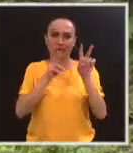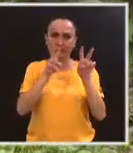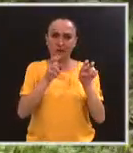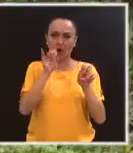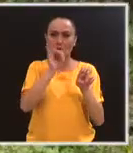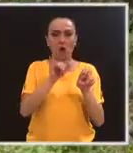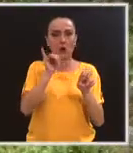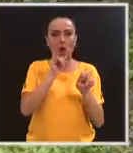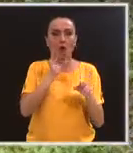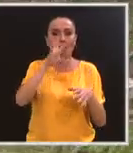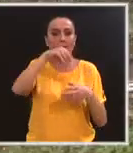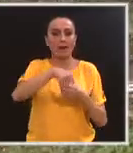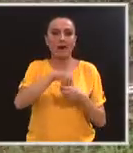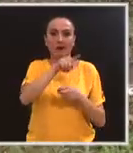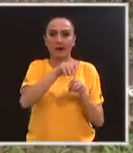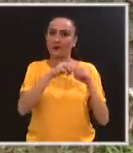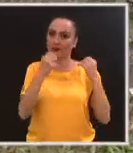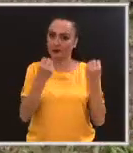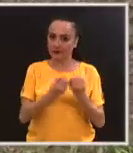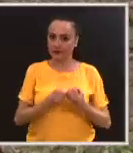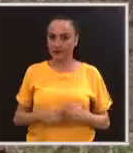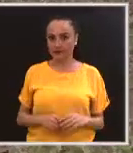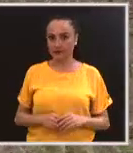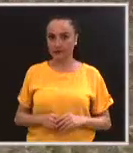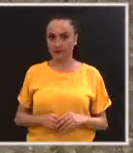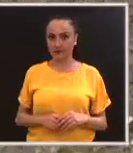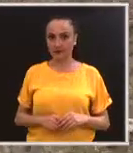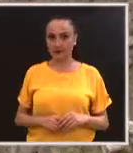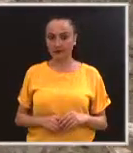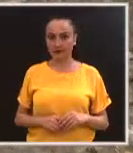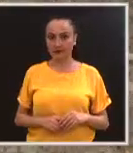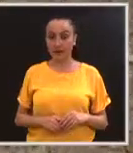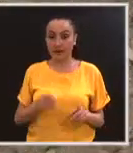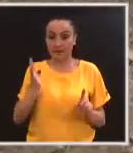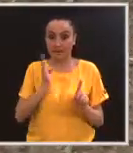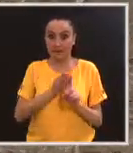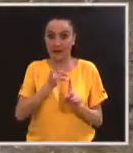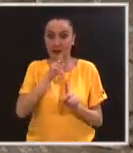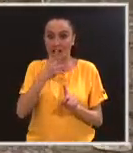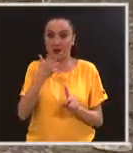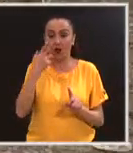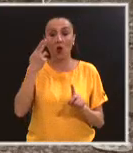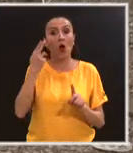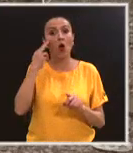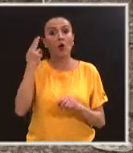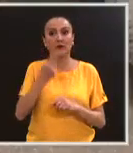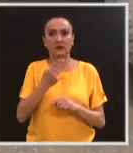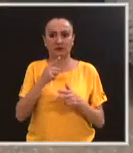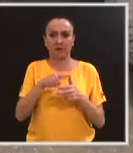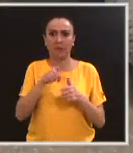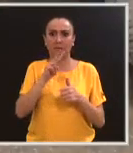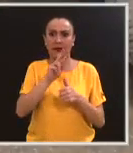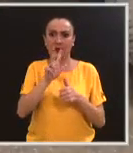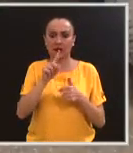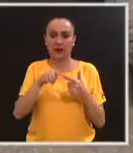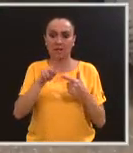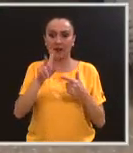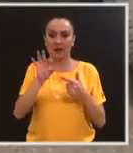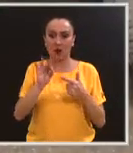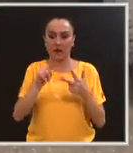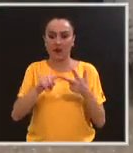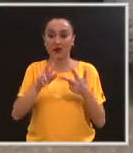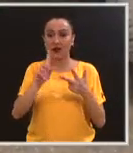como parte de la organización criminal las víctimas del triple homicidio son hombres de 23 29 y